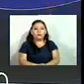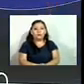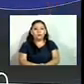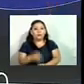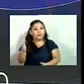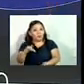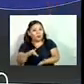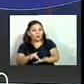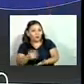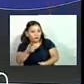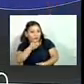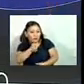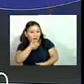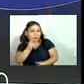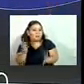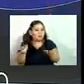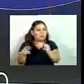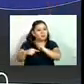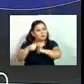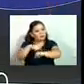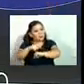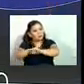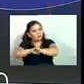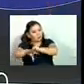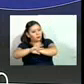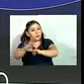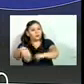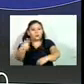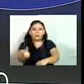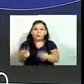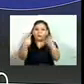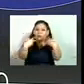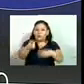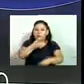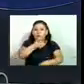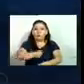nuevamente haremos un corte comercial ya volvemos con más información